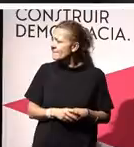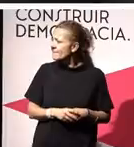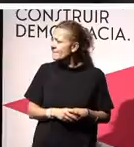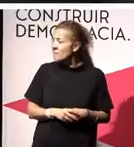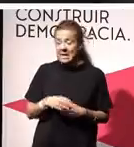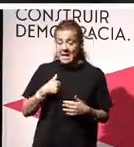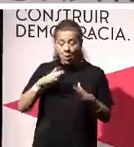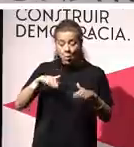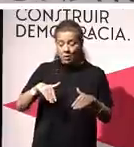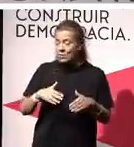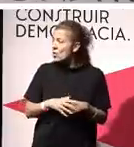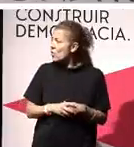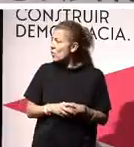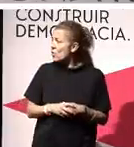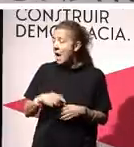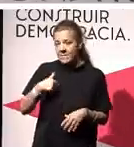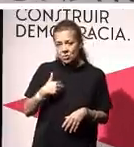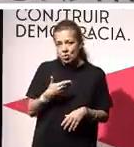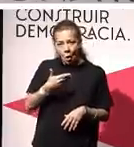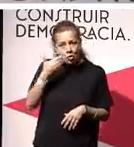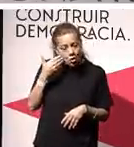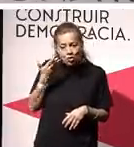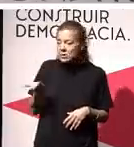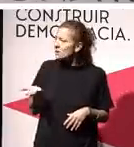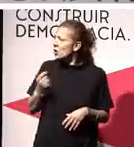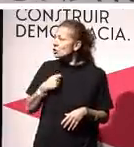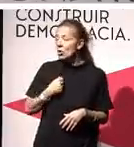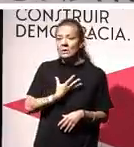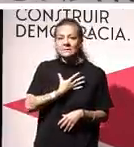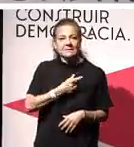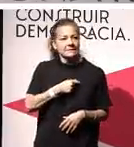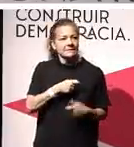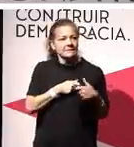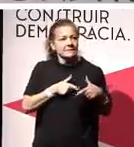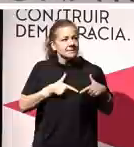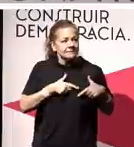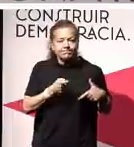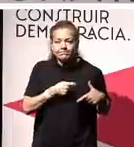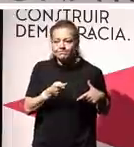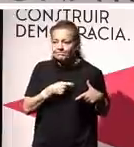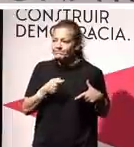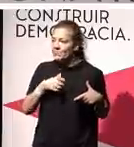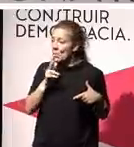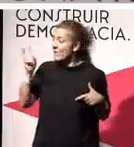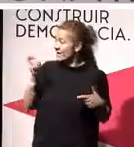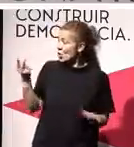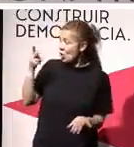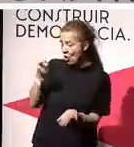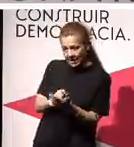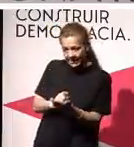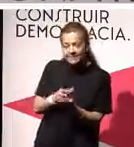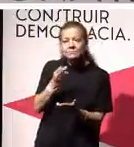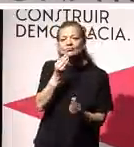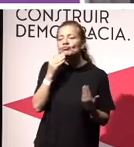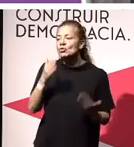Y por último, es un honor, tengo el corazón emocionado y ensanchado de tenerle otra vez con nosotras. Muchas gracias, Pablo